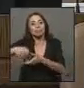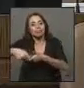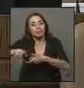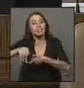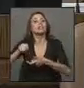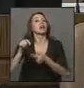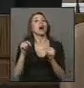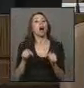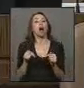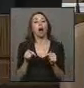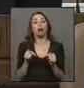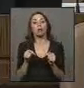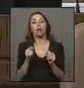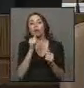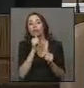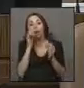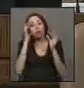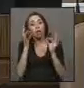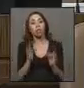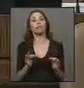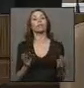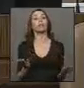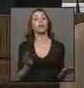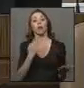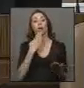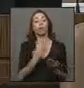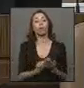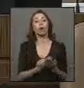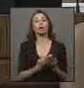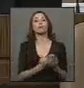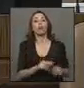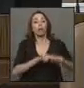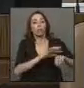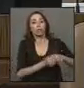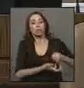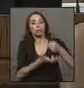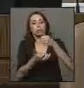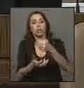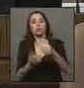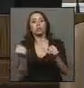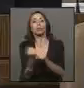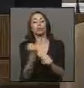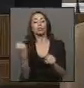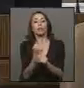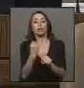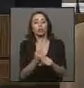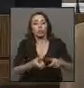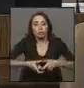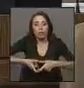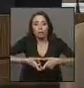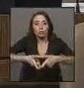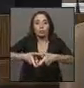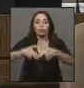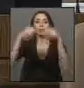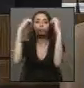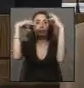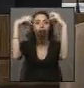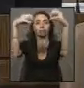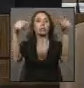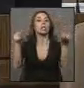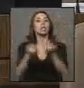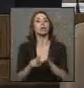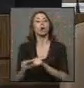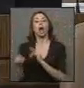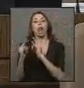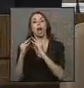entonces ahora definir cuándo los financiamientos y las obras de urbanización. La similar ocurre con